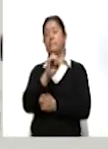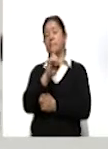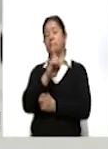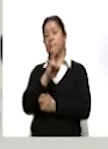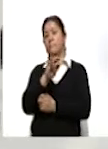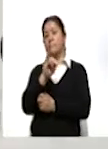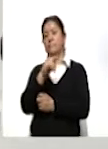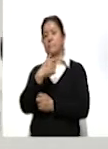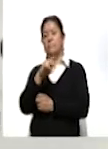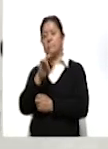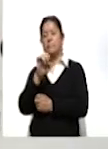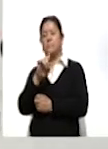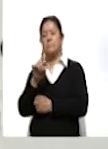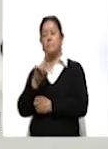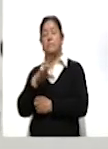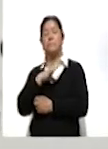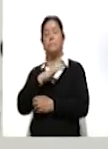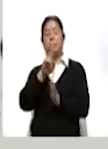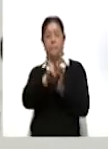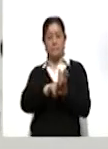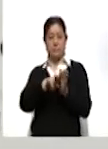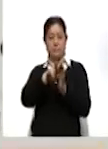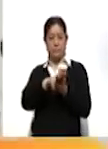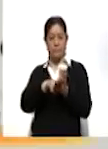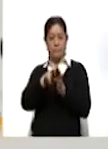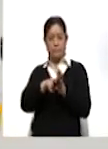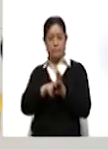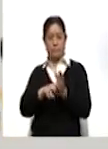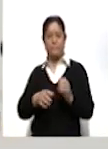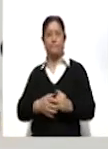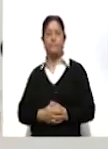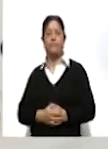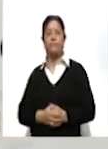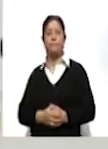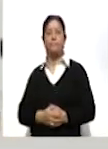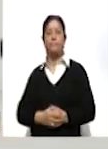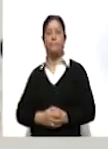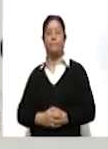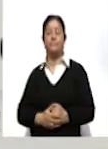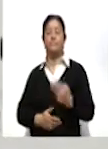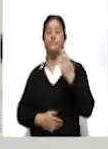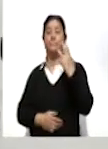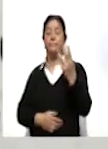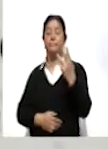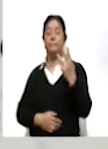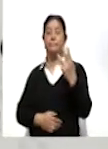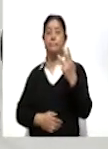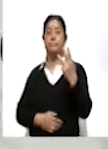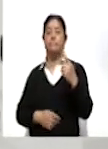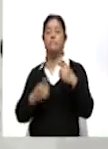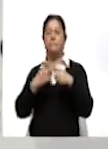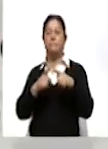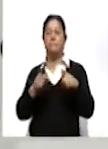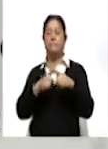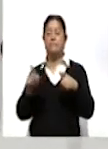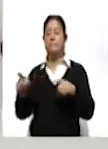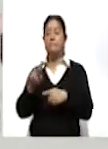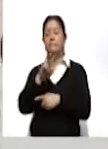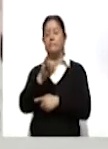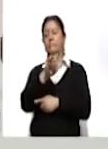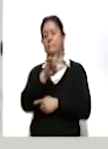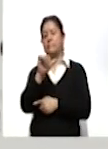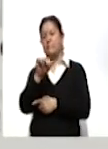Estuvimos trabajando unos videos de performance con tres pistas de Liliana Felipe. Pues fue un